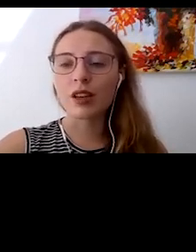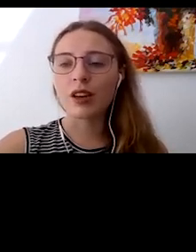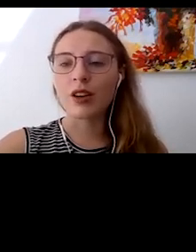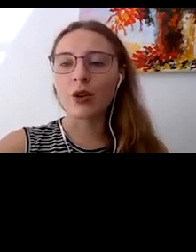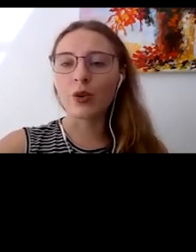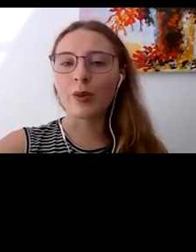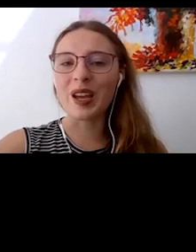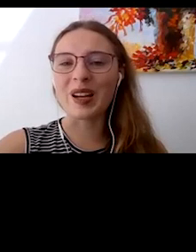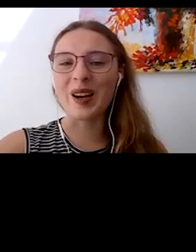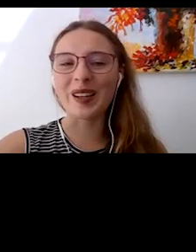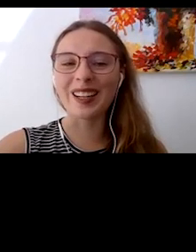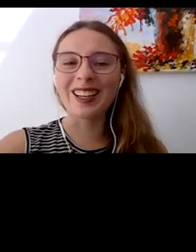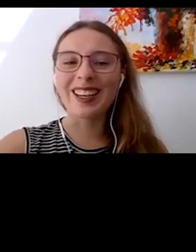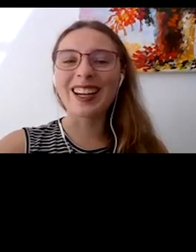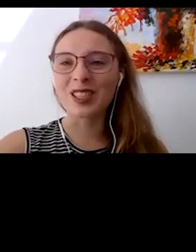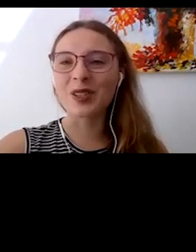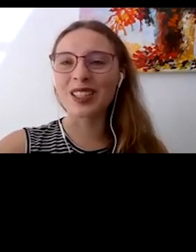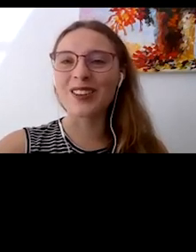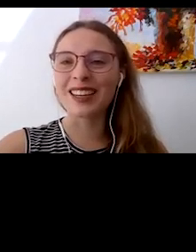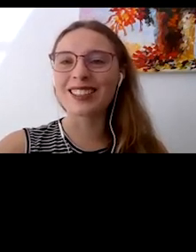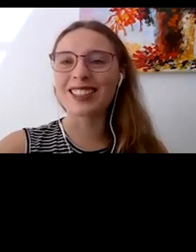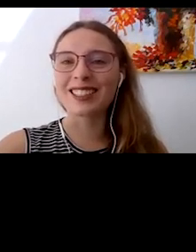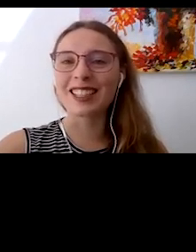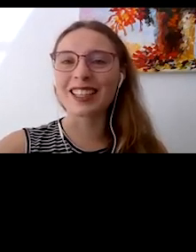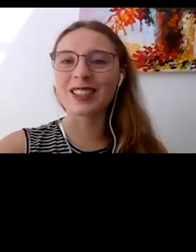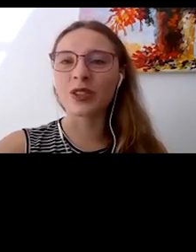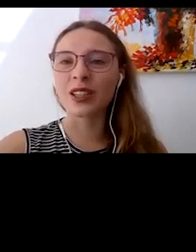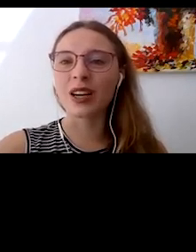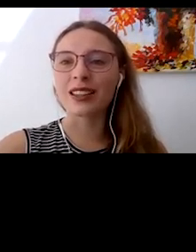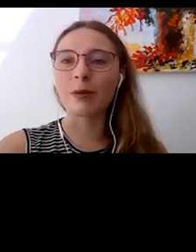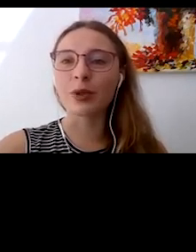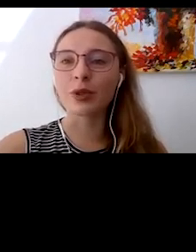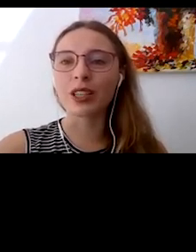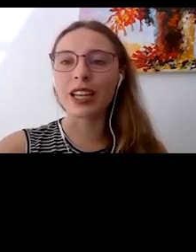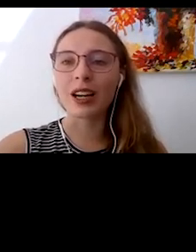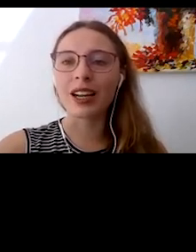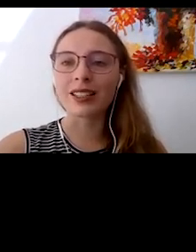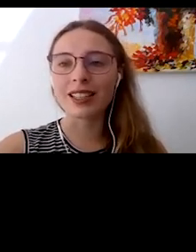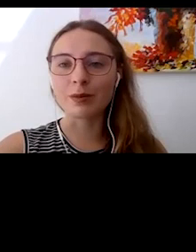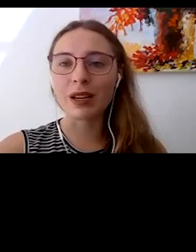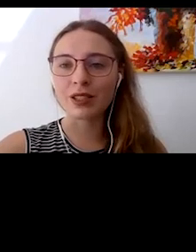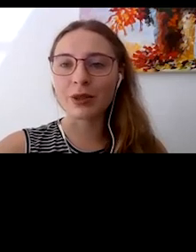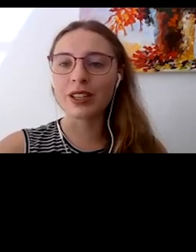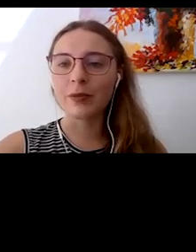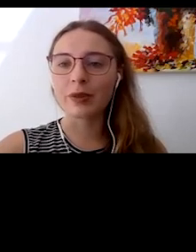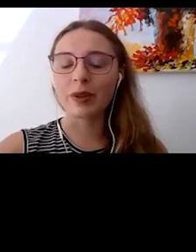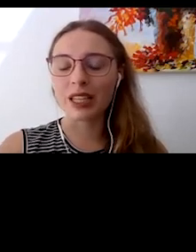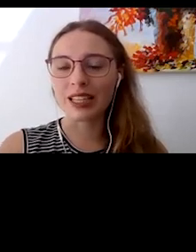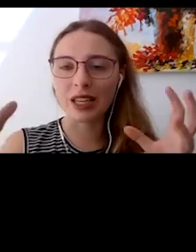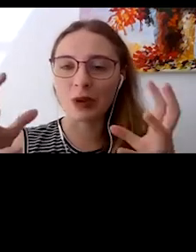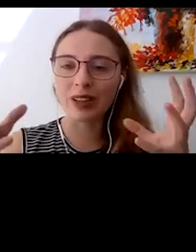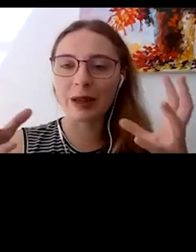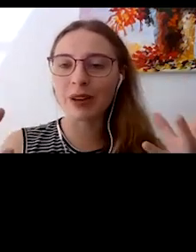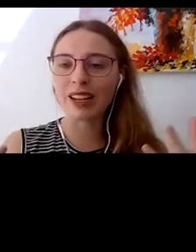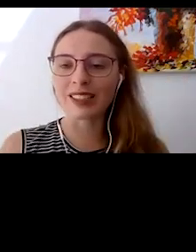Entonces, no debería caber el caso en el cual se le esté descontando a tal punto en que ya no alcance el espacio, o sea,